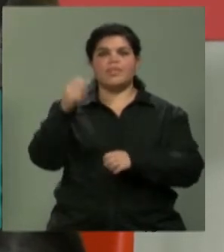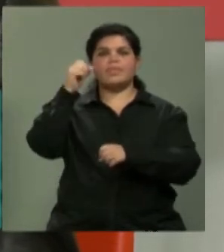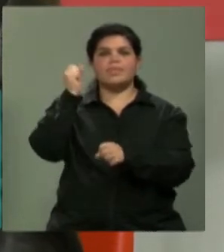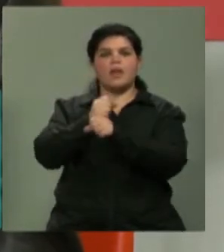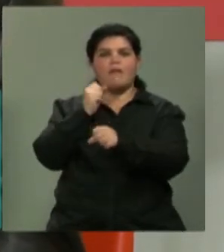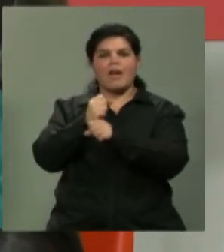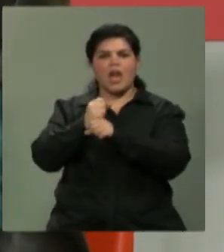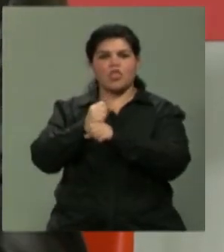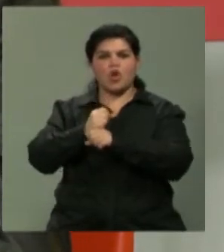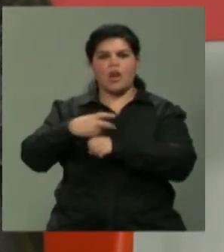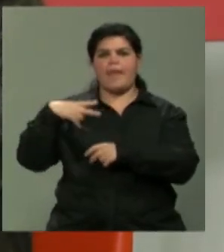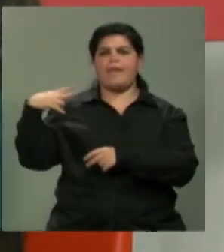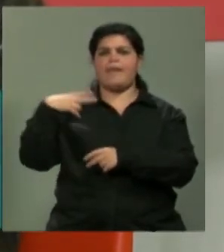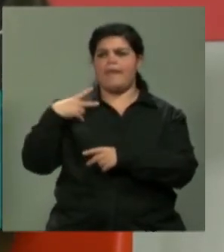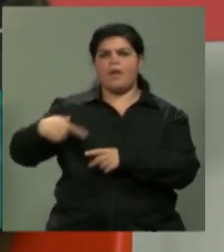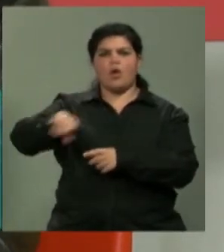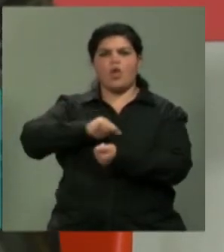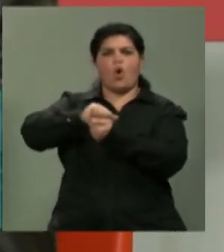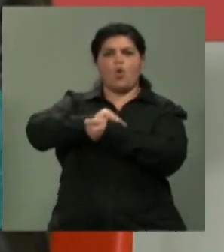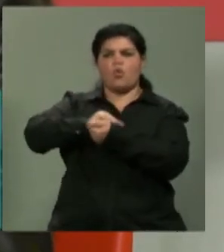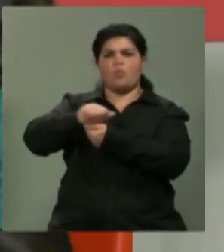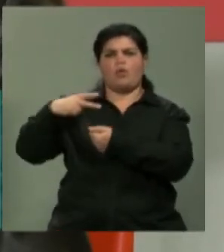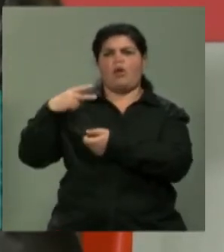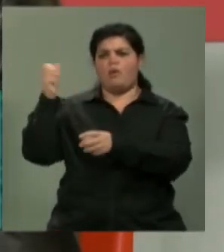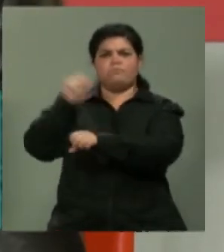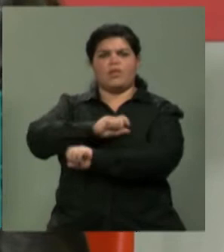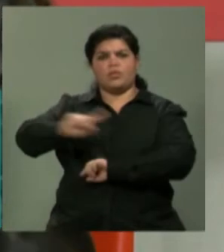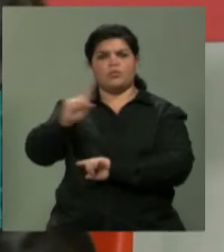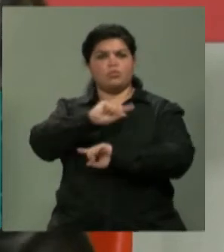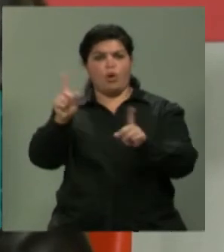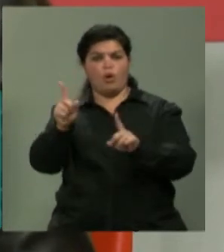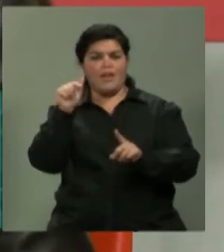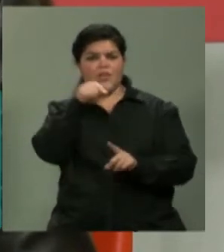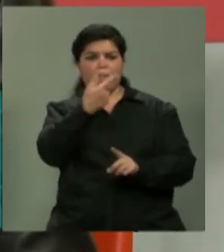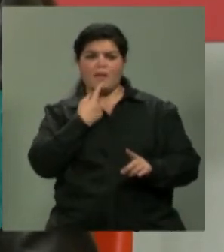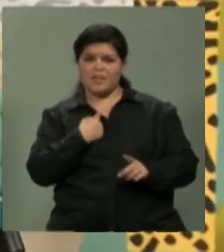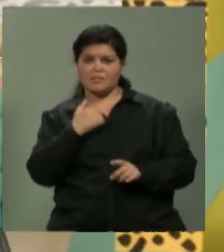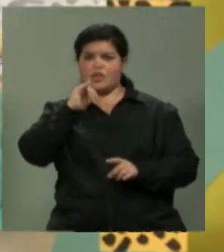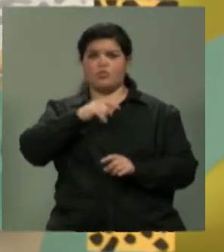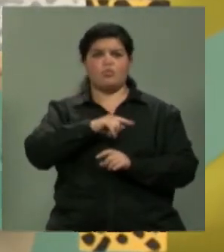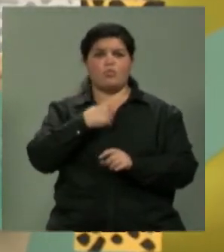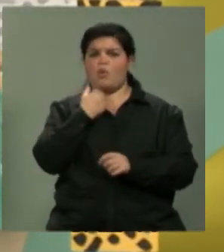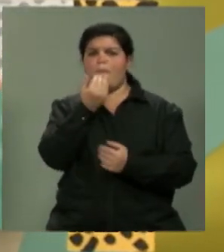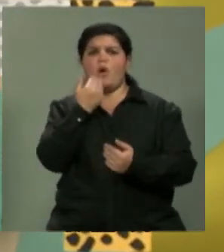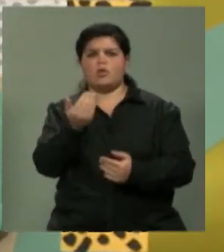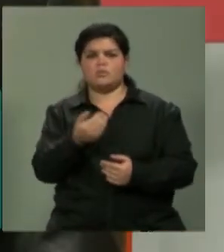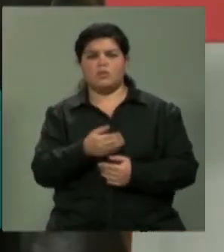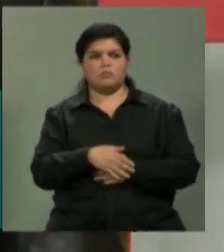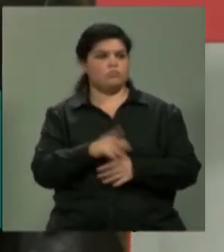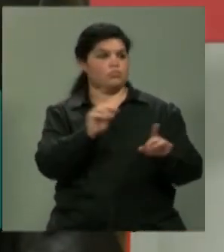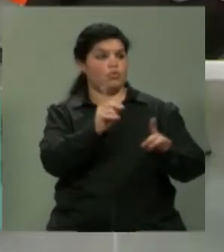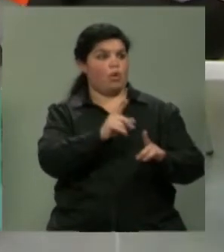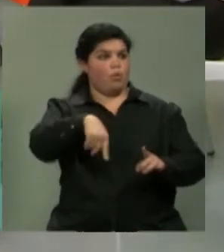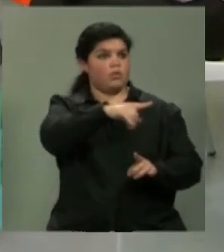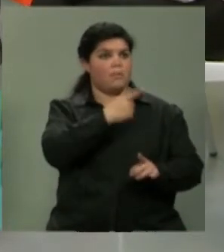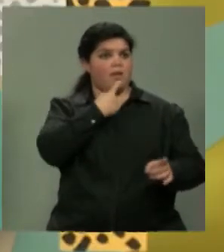grandes delincuentes o corruptos. Y ustedes ya sé que van a decir, bueno, eso no importa. Pero sí importa. No, iba a decir todo lo contrario. Iba a decir todo lo contrario, justo. Yo iba